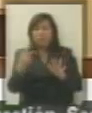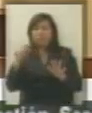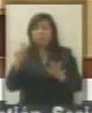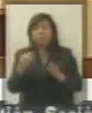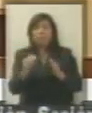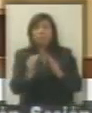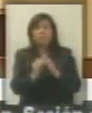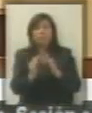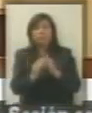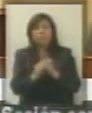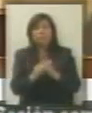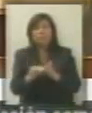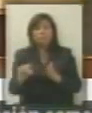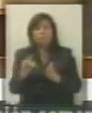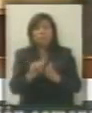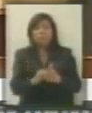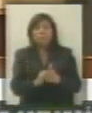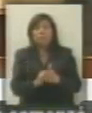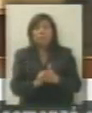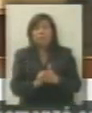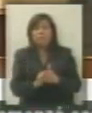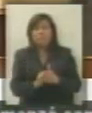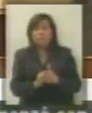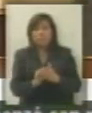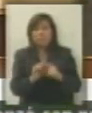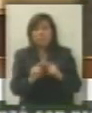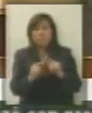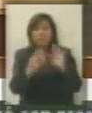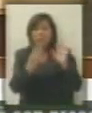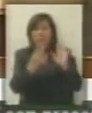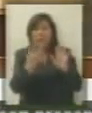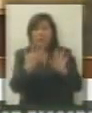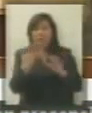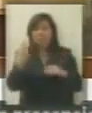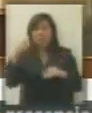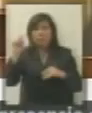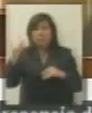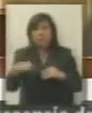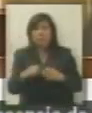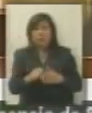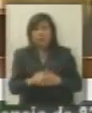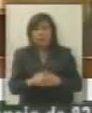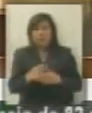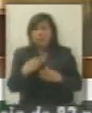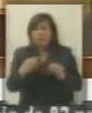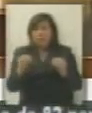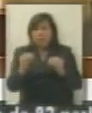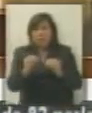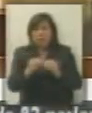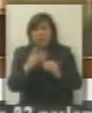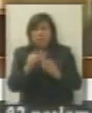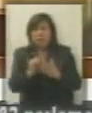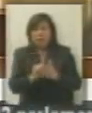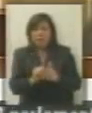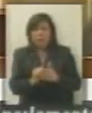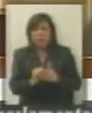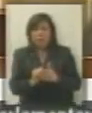de los hogares utilizan electricidad y el 77% accede al agua potable